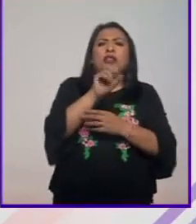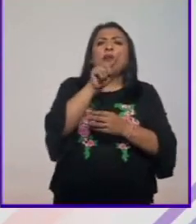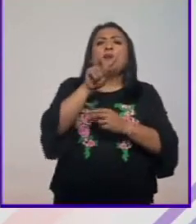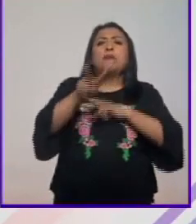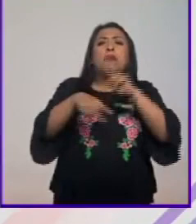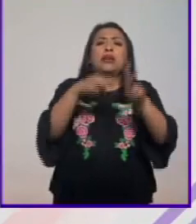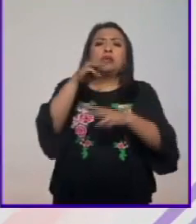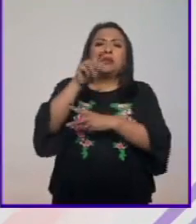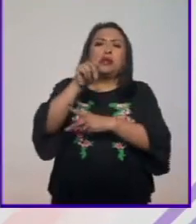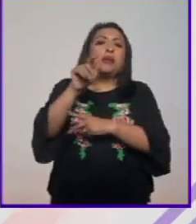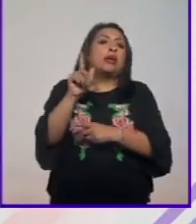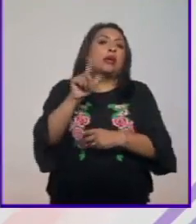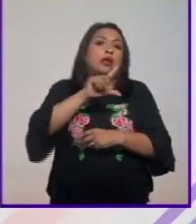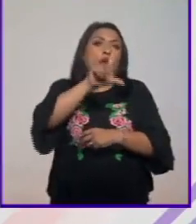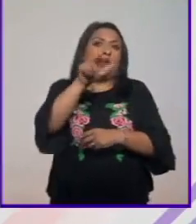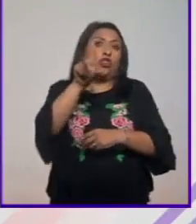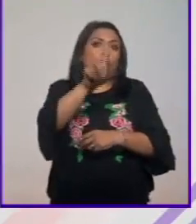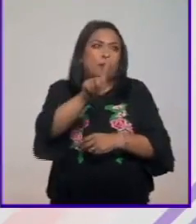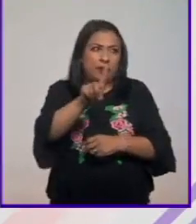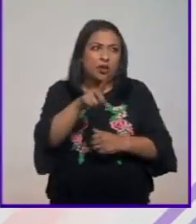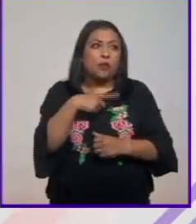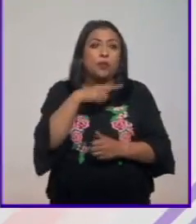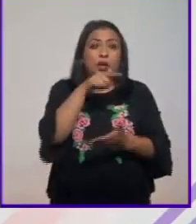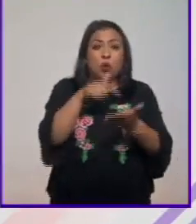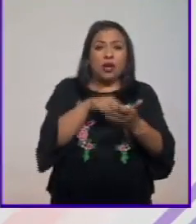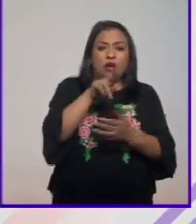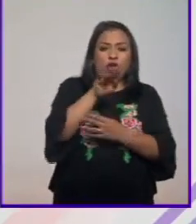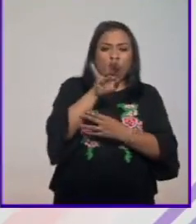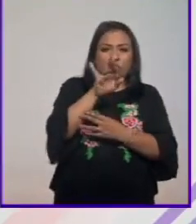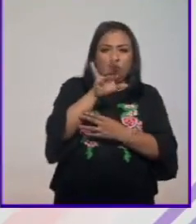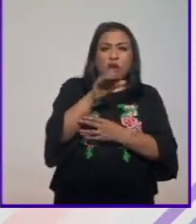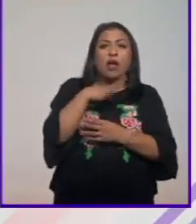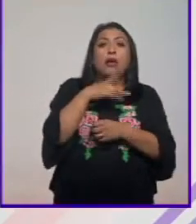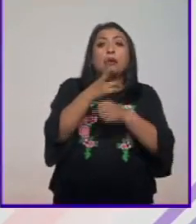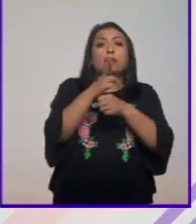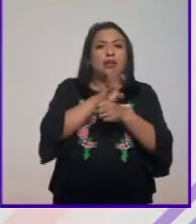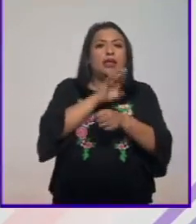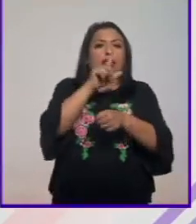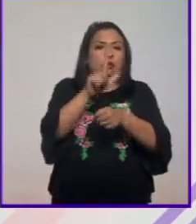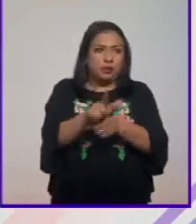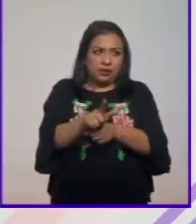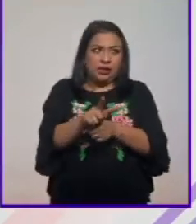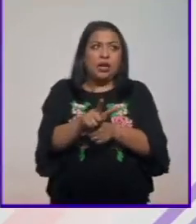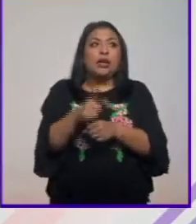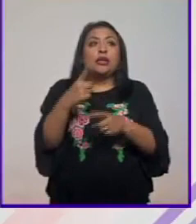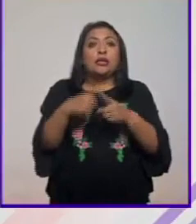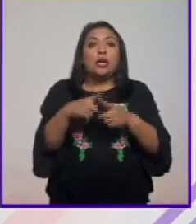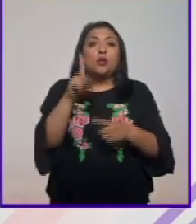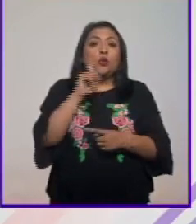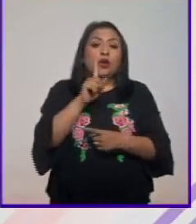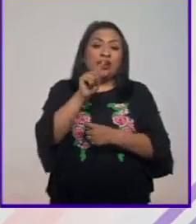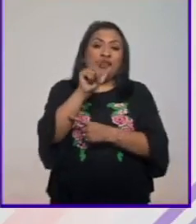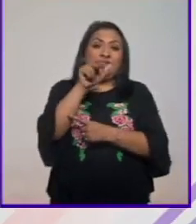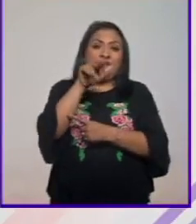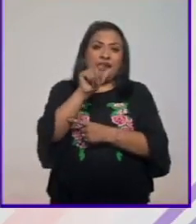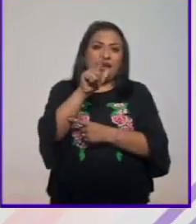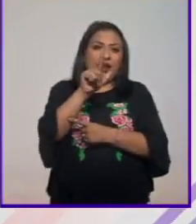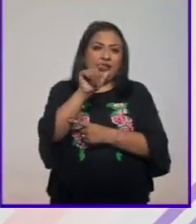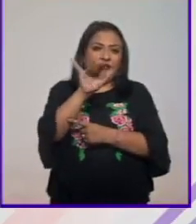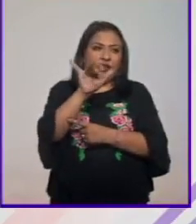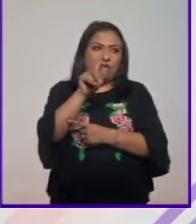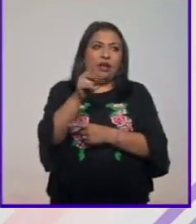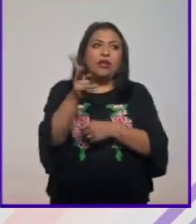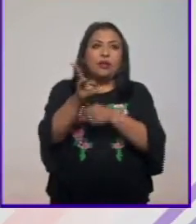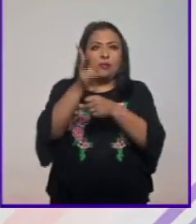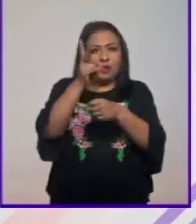Metepec. Al día siguiente. Y en el Roberto Cantoral voy a tener una invitada muy especial, que es la gran Tania Libertad. Ah, mira, wow. La